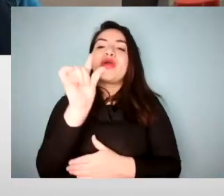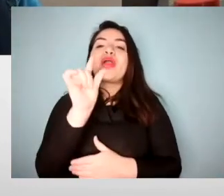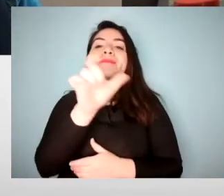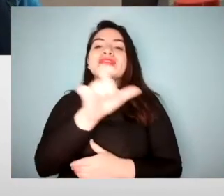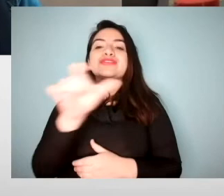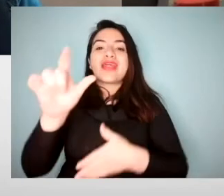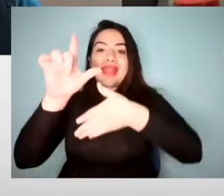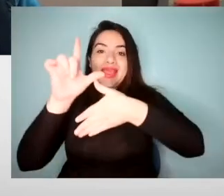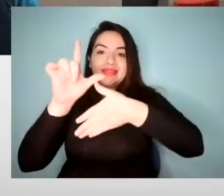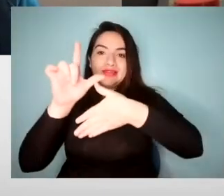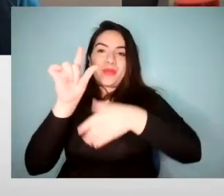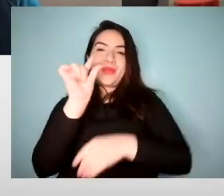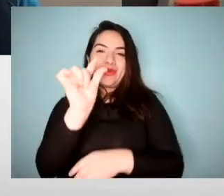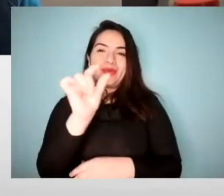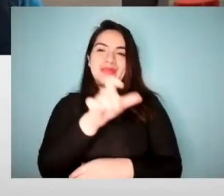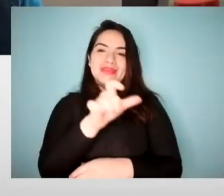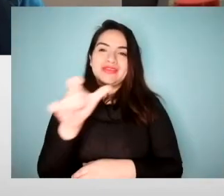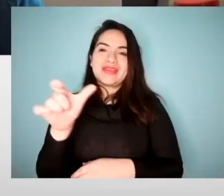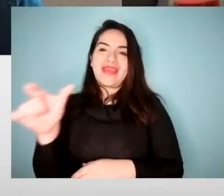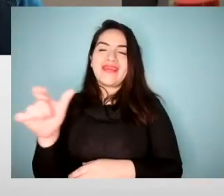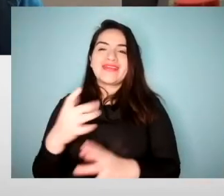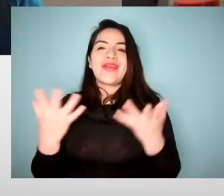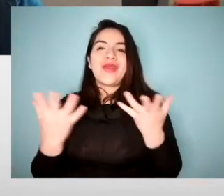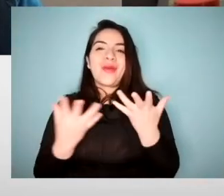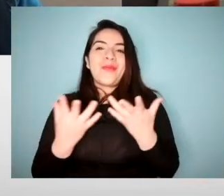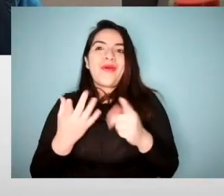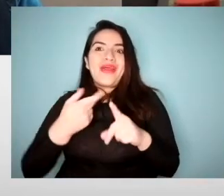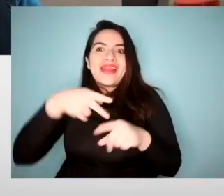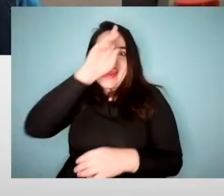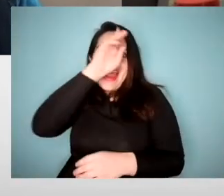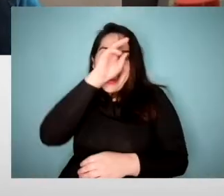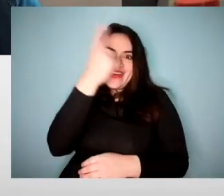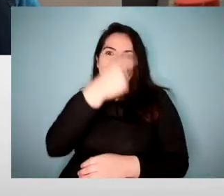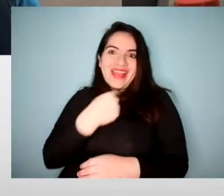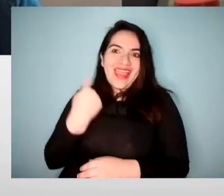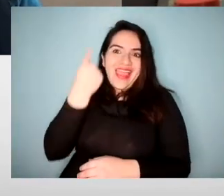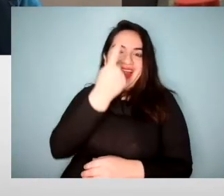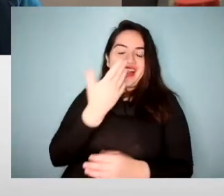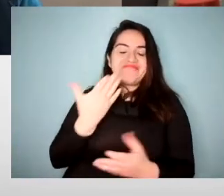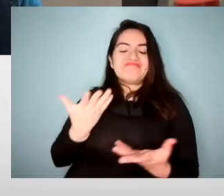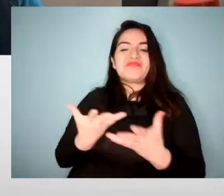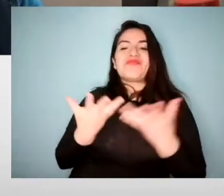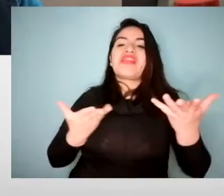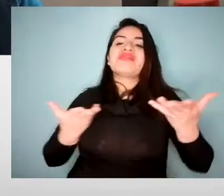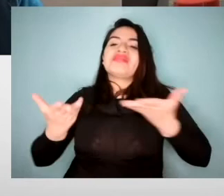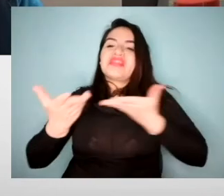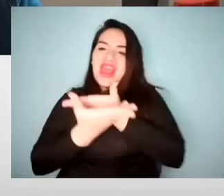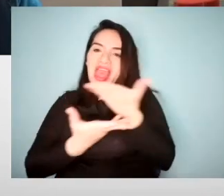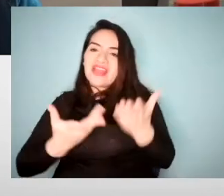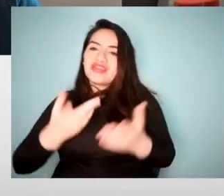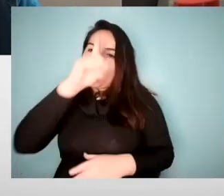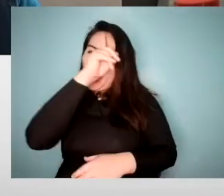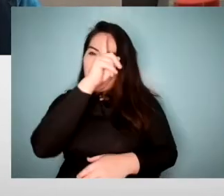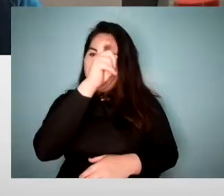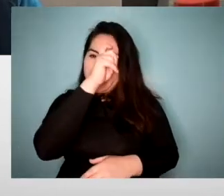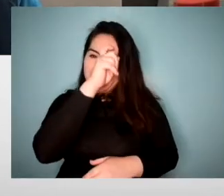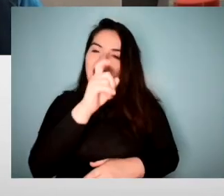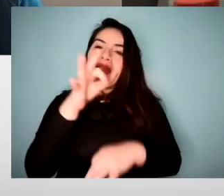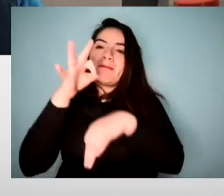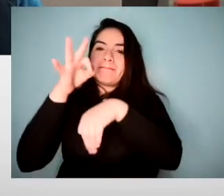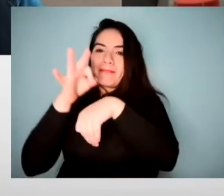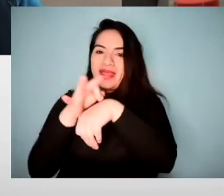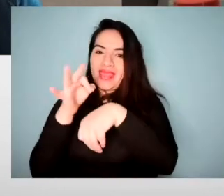entonces resultamos de cierta forma exóticos, así que tuvimos un muy buen trato en los hospitales, con los médicos, dentro